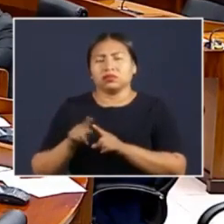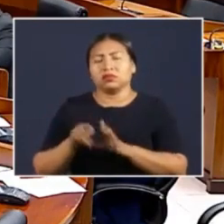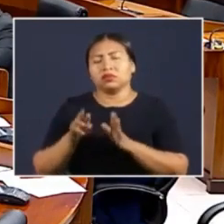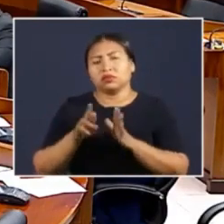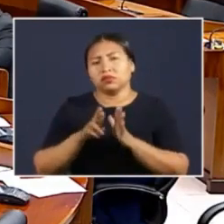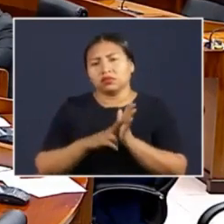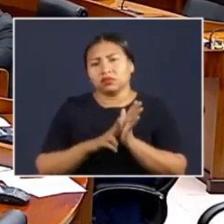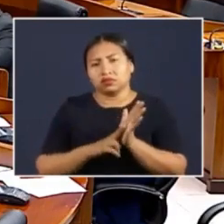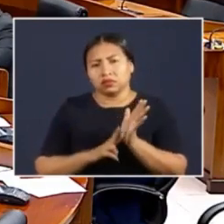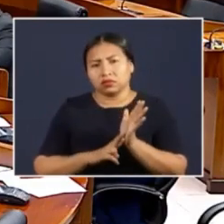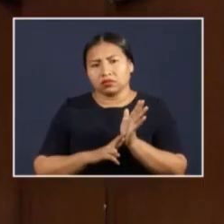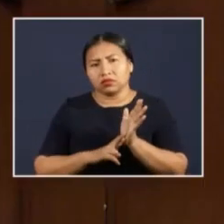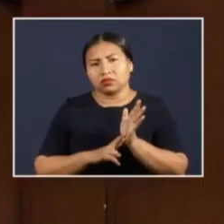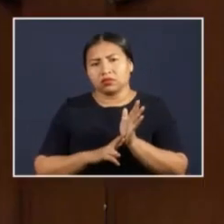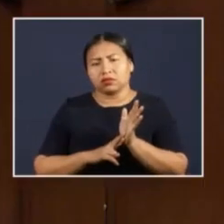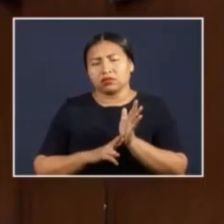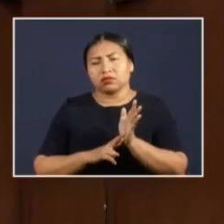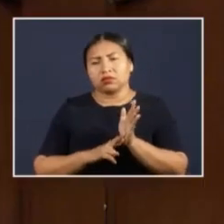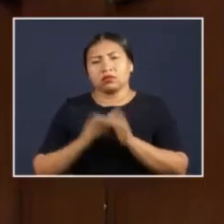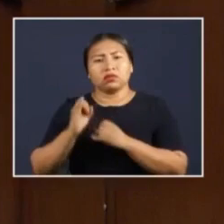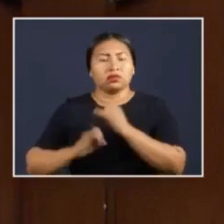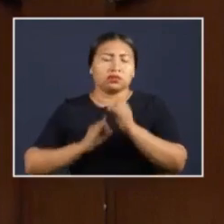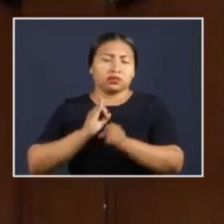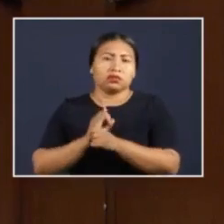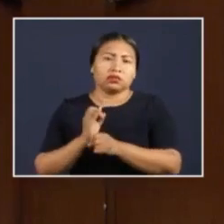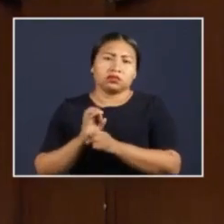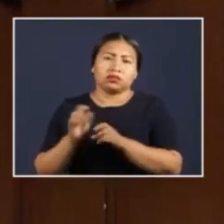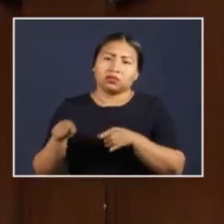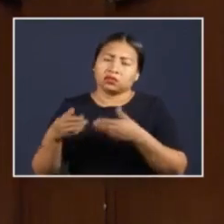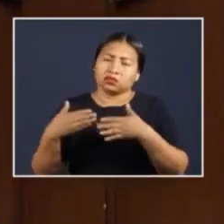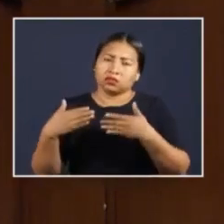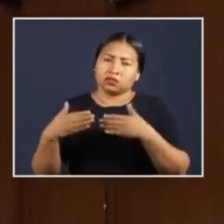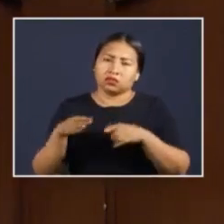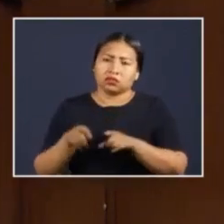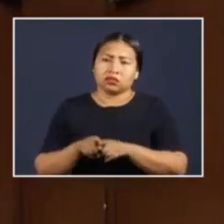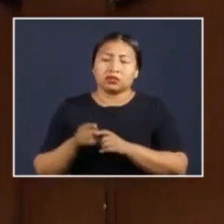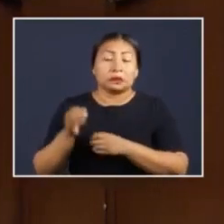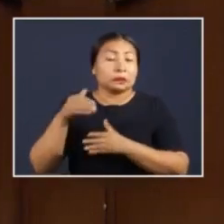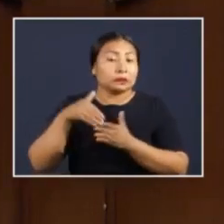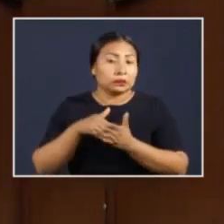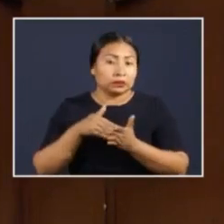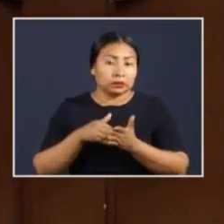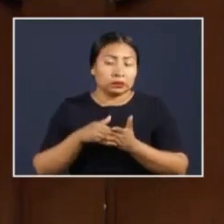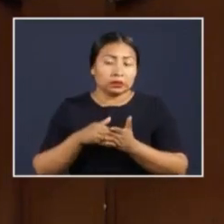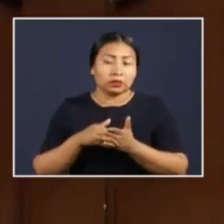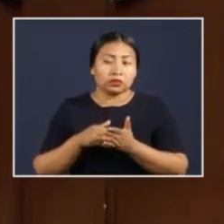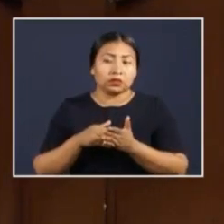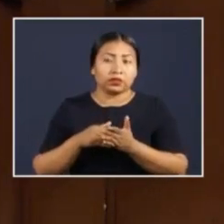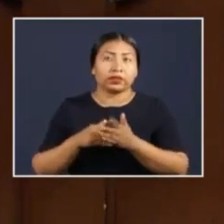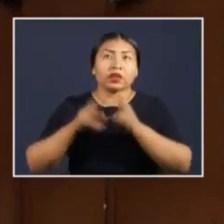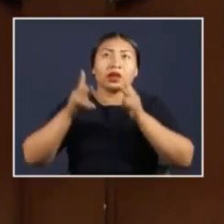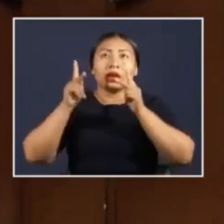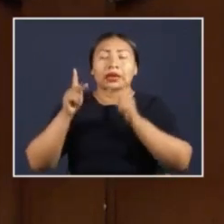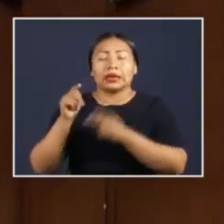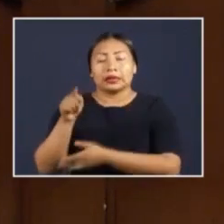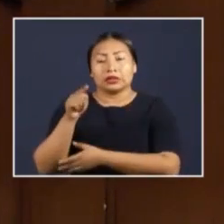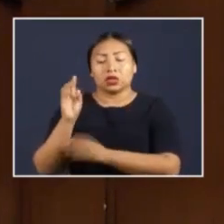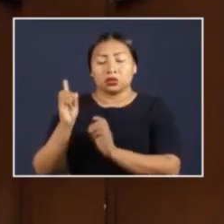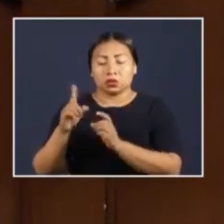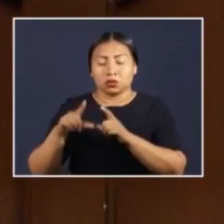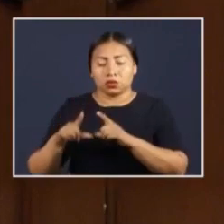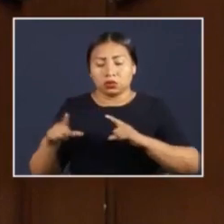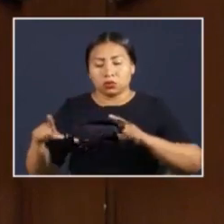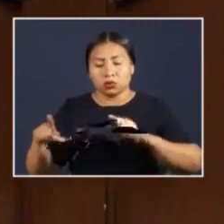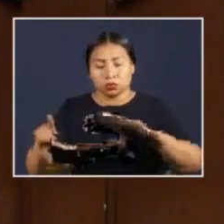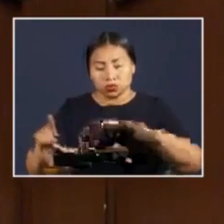panamá estar suscritos que ordenan que el personal que está dentro dentro de los penales sea personal especializado eso lo